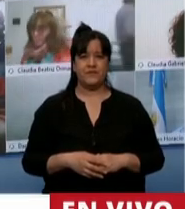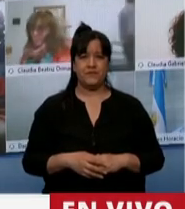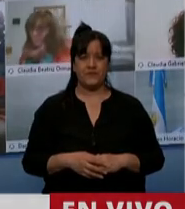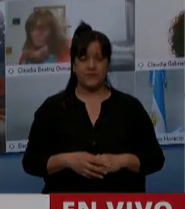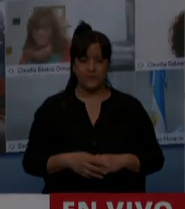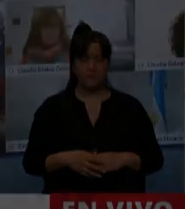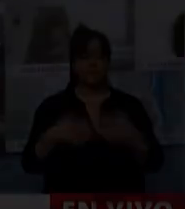Gracias, diputada.